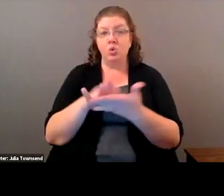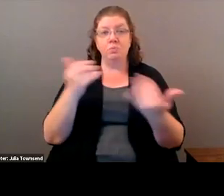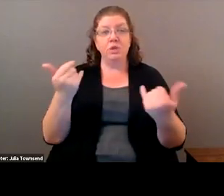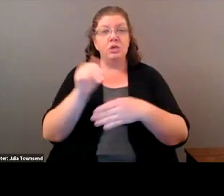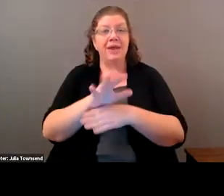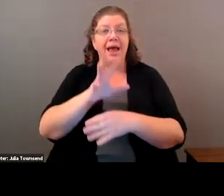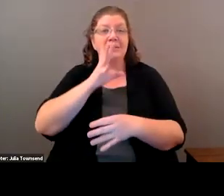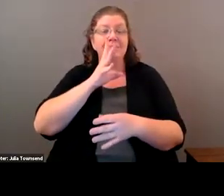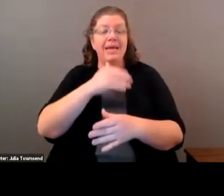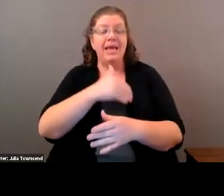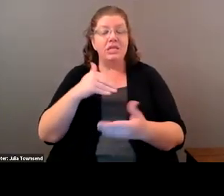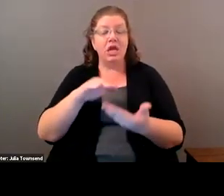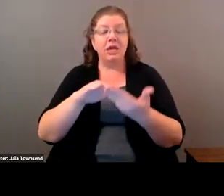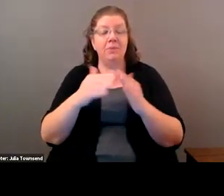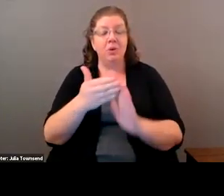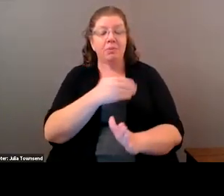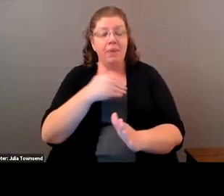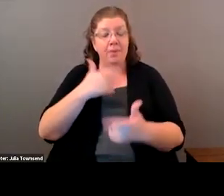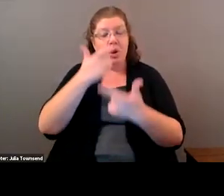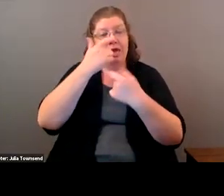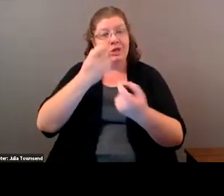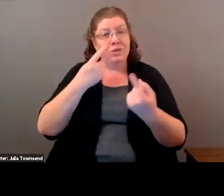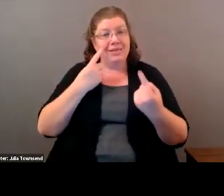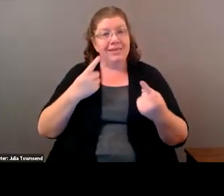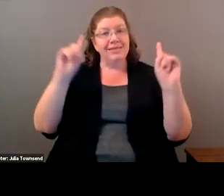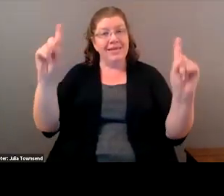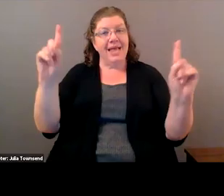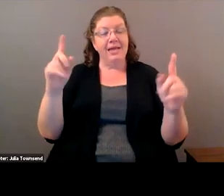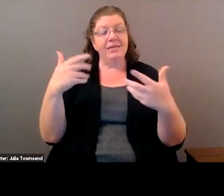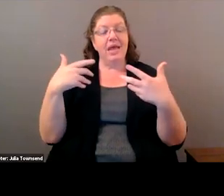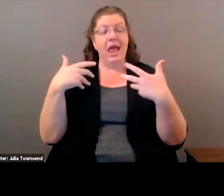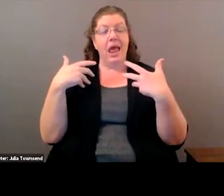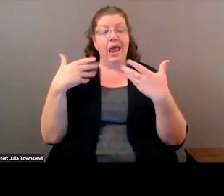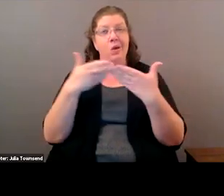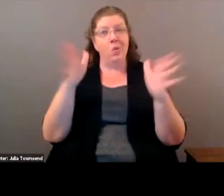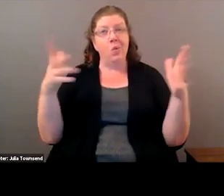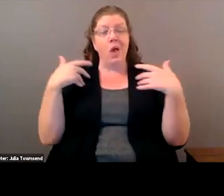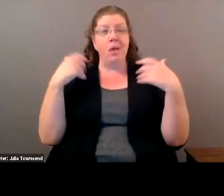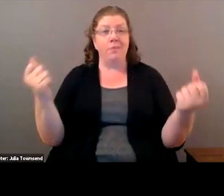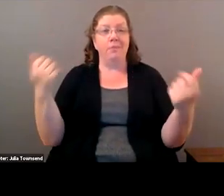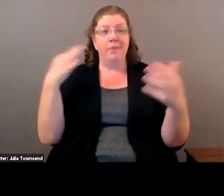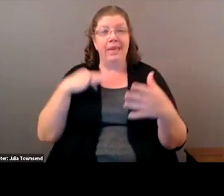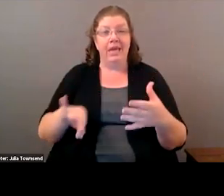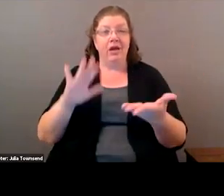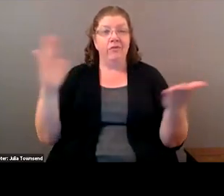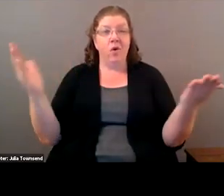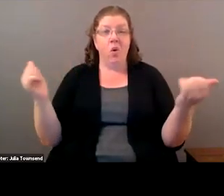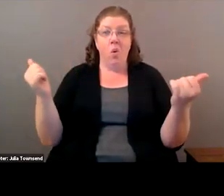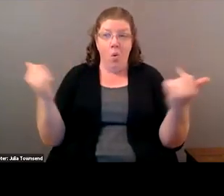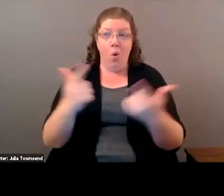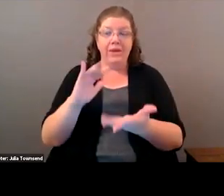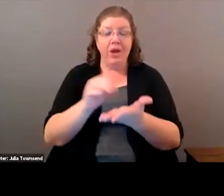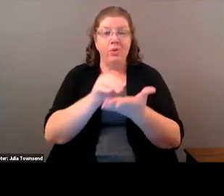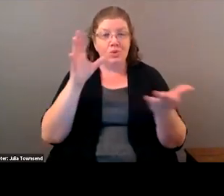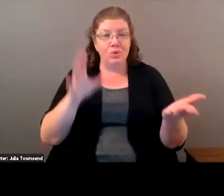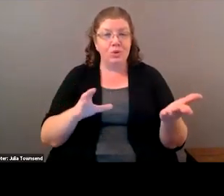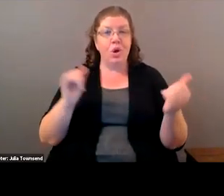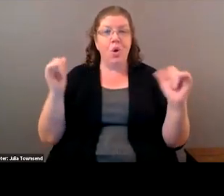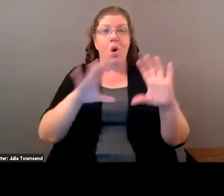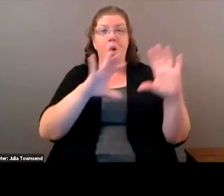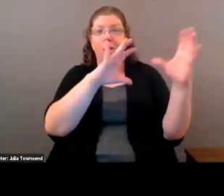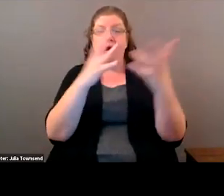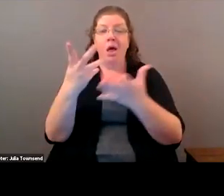adelante chagra y hoy hablo como miembro de la comunidad quien está interesada en el éxito y bienestar de todos los estudiantes pienso